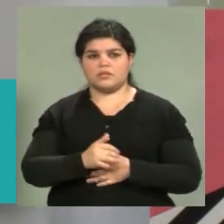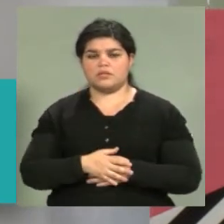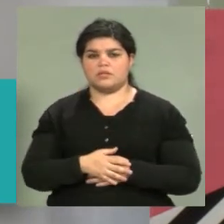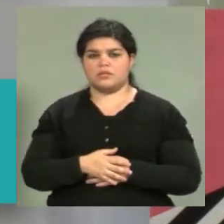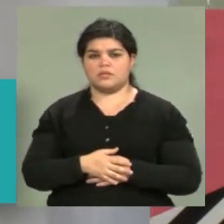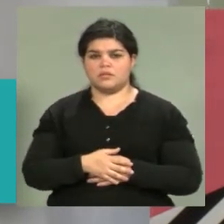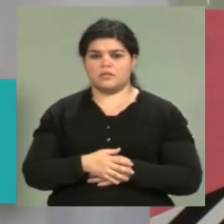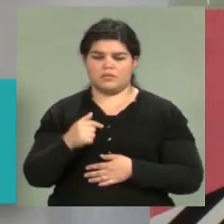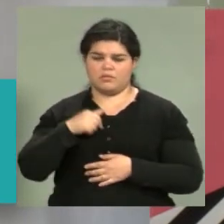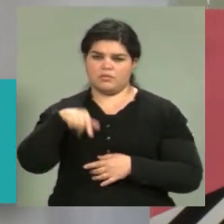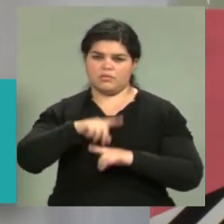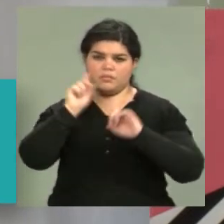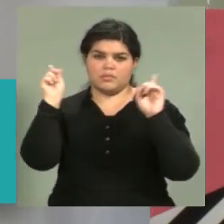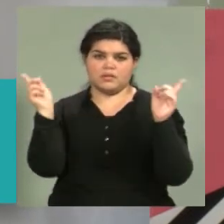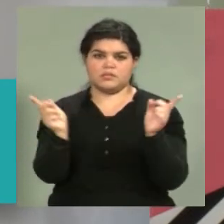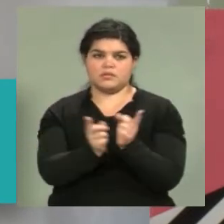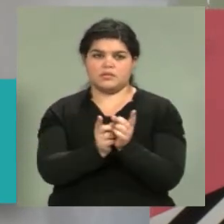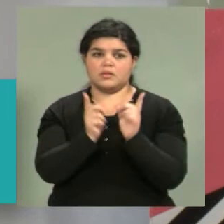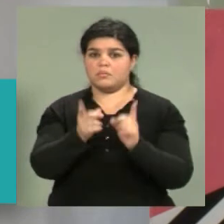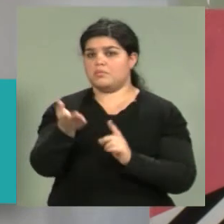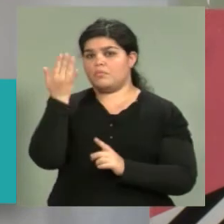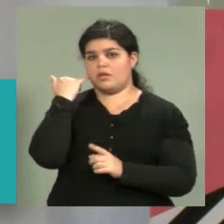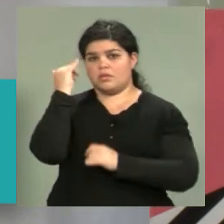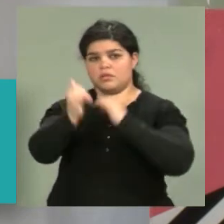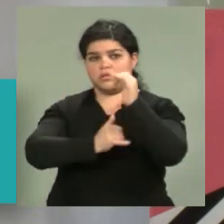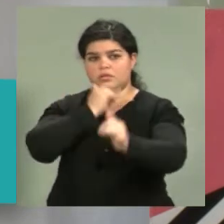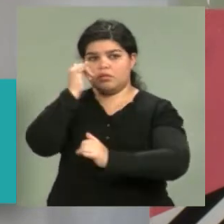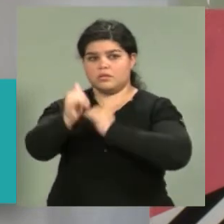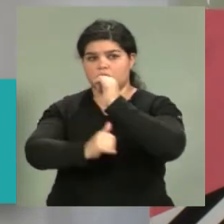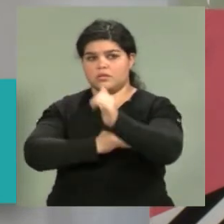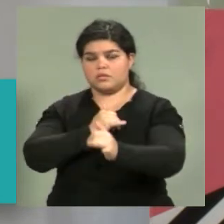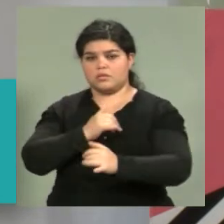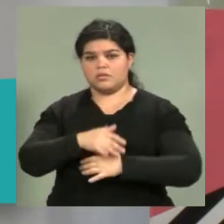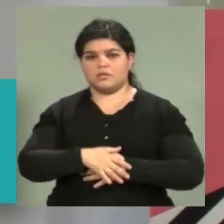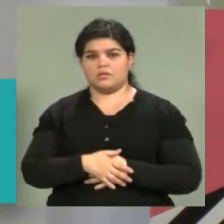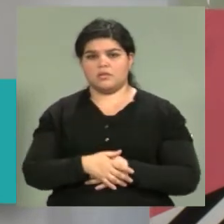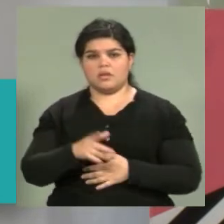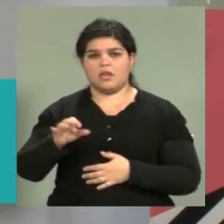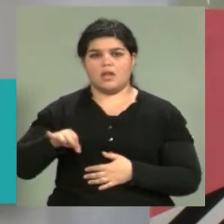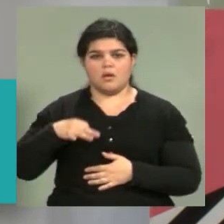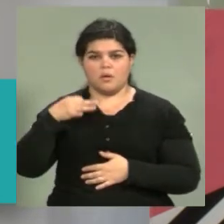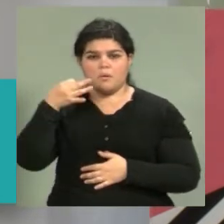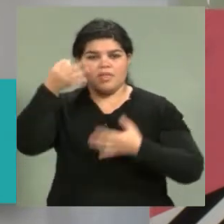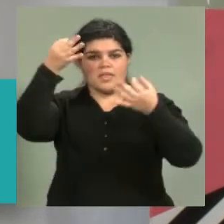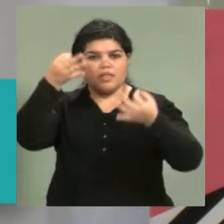poco para cerrar, lo que dije al principio en cuanto a la dignidad de la vida, la dignidad de la vida está vinculada a